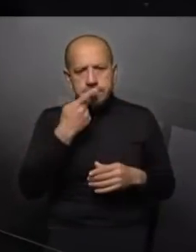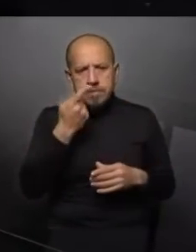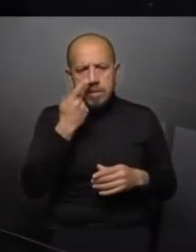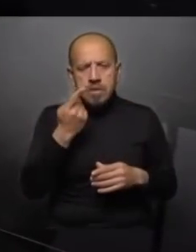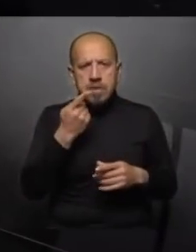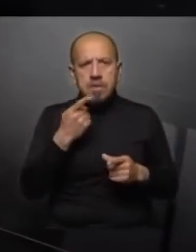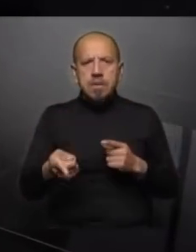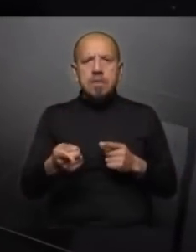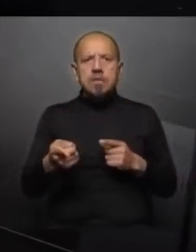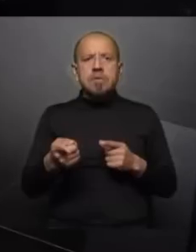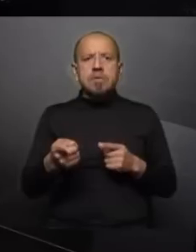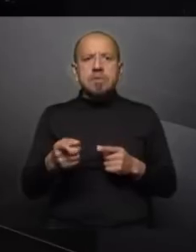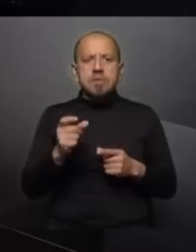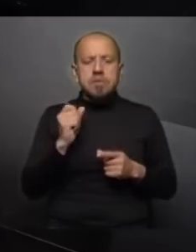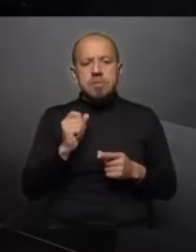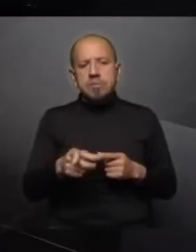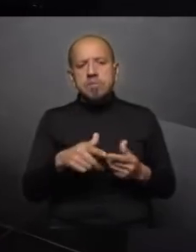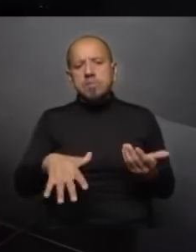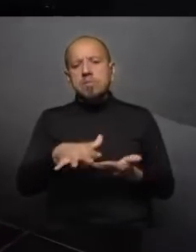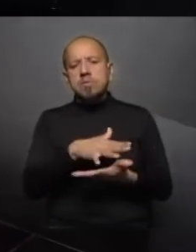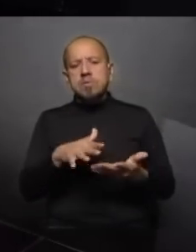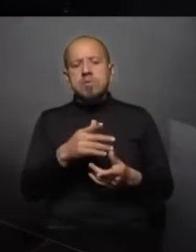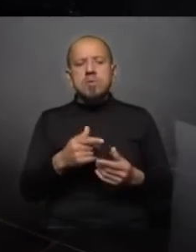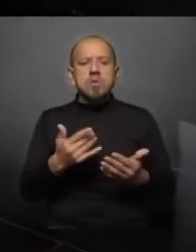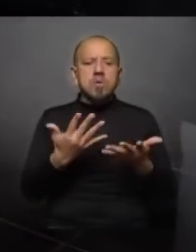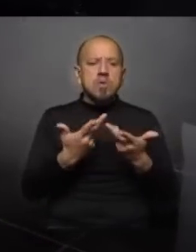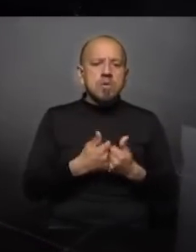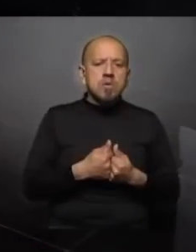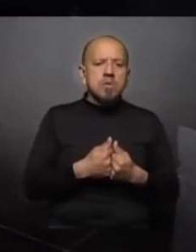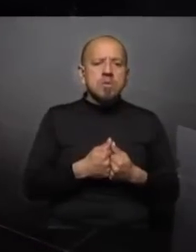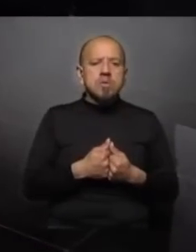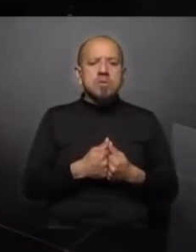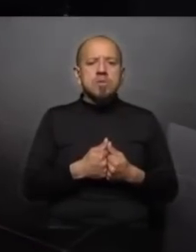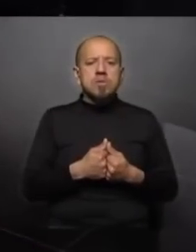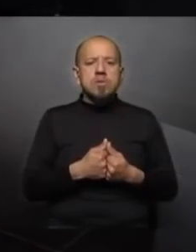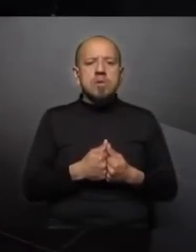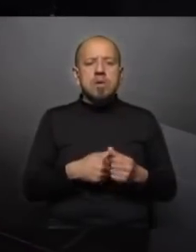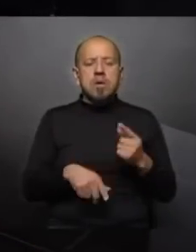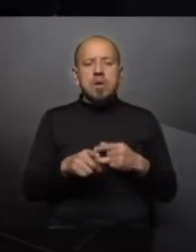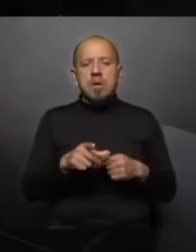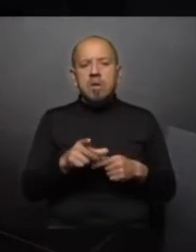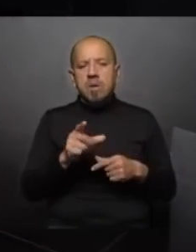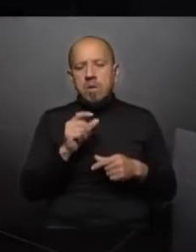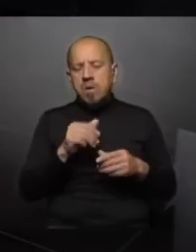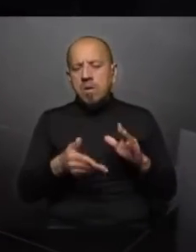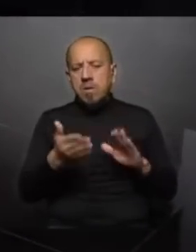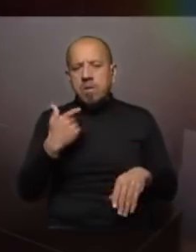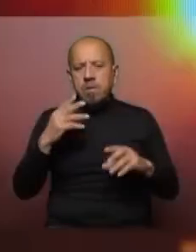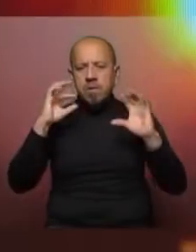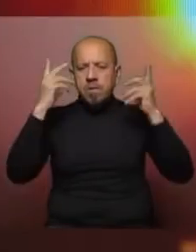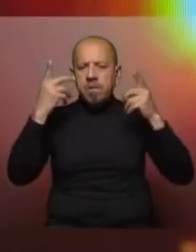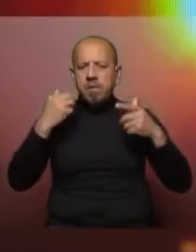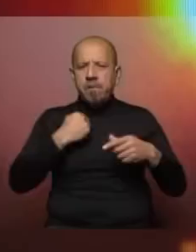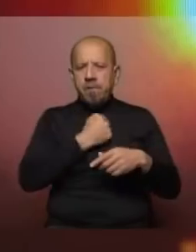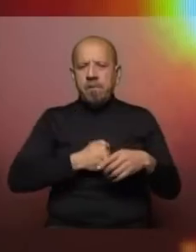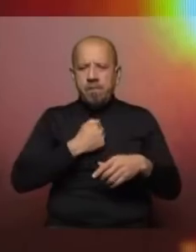desde el propio barrio la sociedad civil organizada desde el propio Barrio O los propios barrios que más violencia sufren las